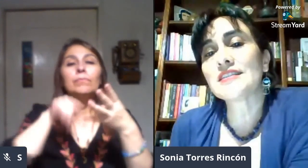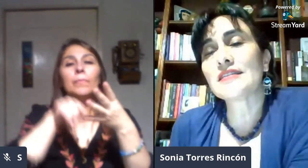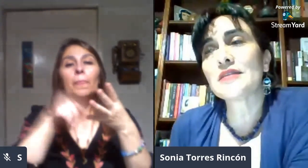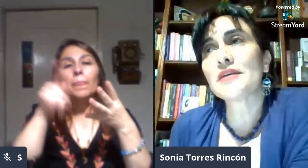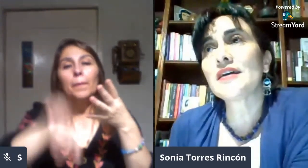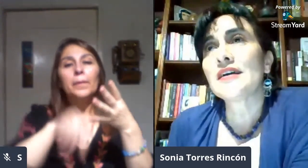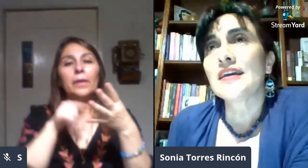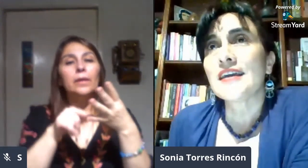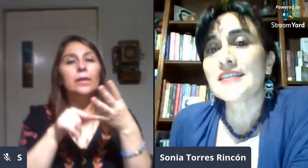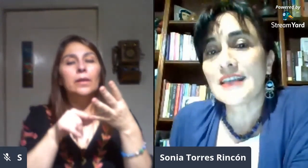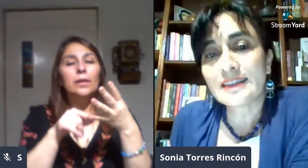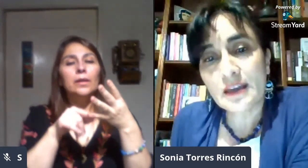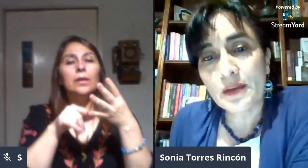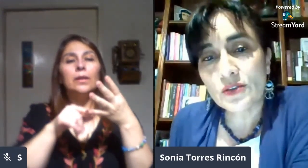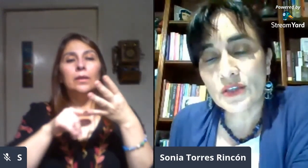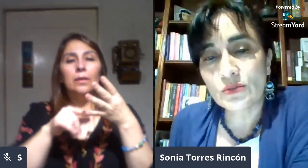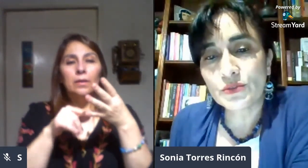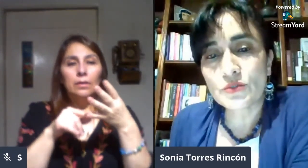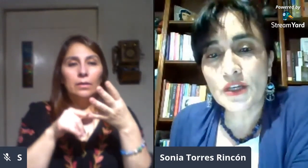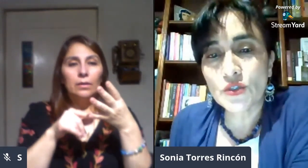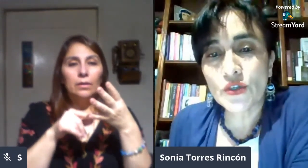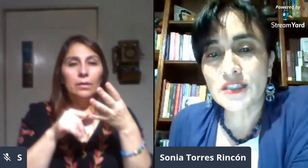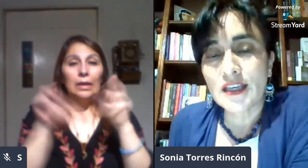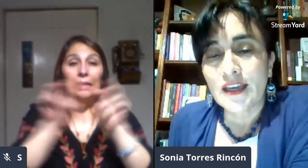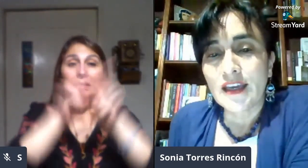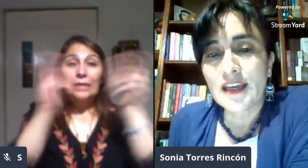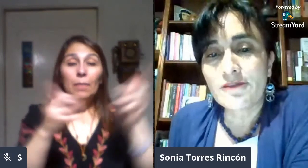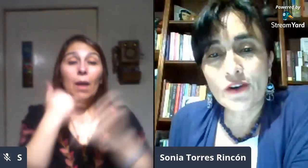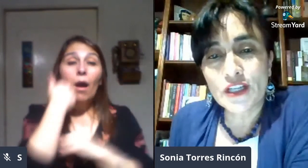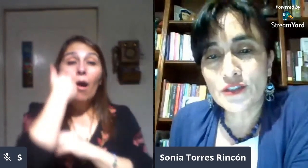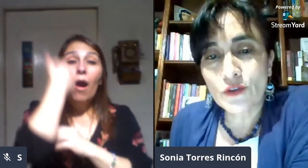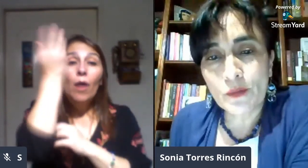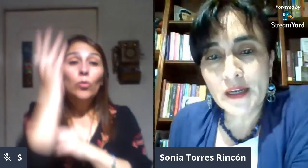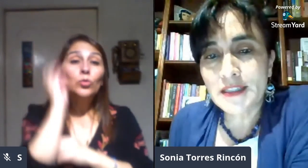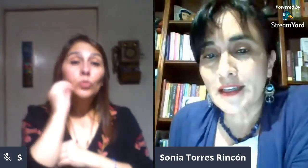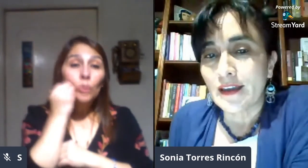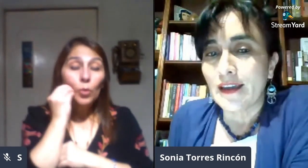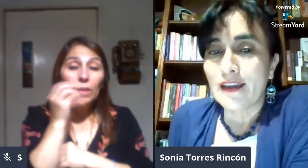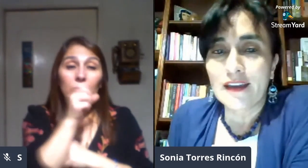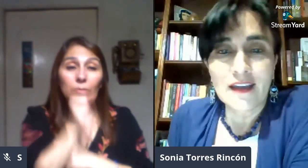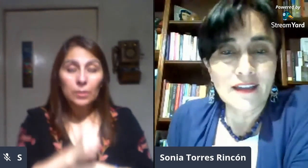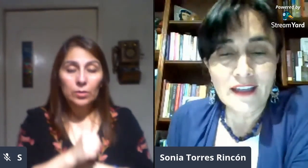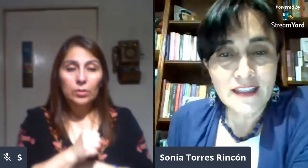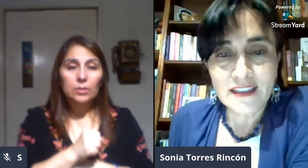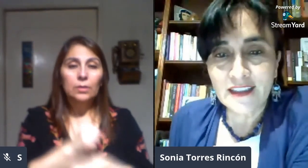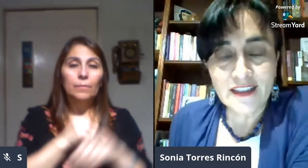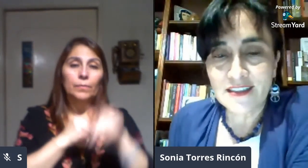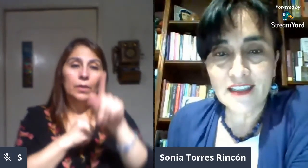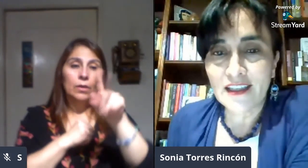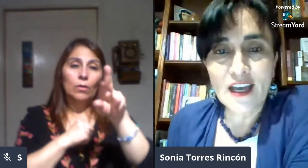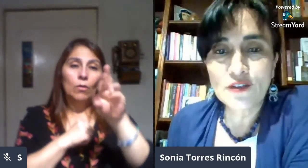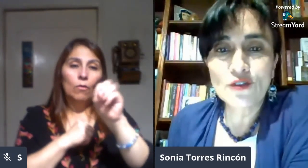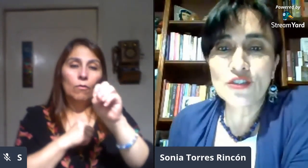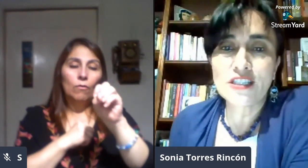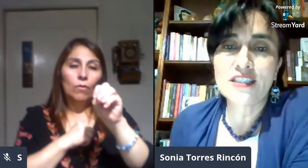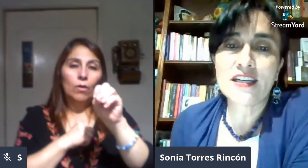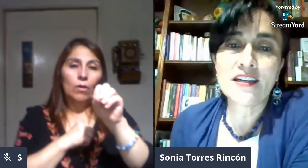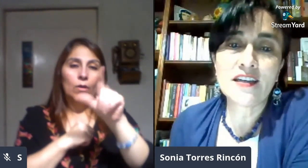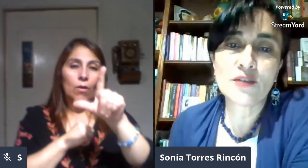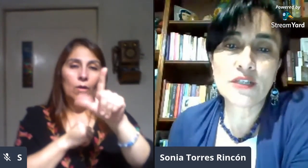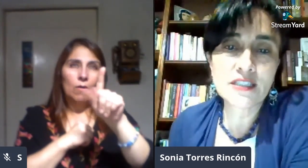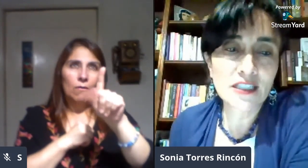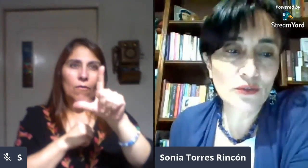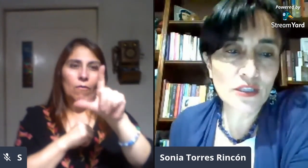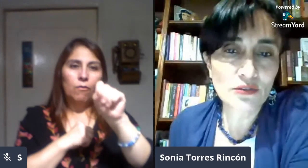elemento frente a este tema, es el tema de los adultos mayores. Florence Thomas, que tiene 77 años,